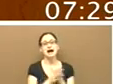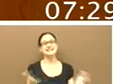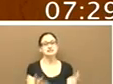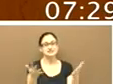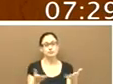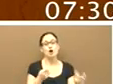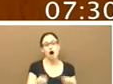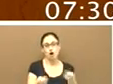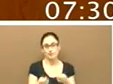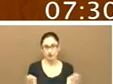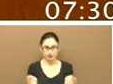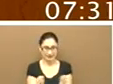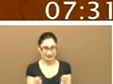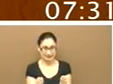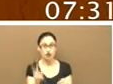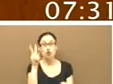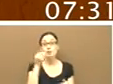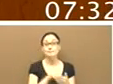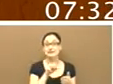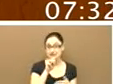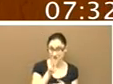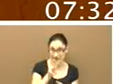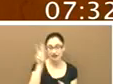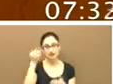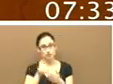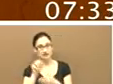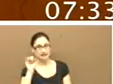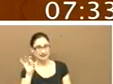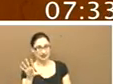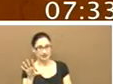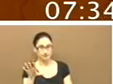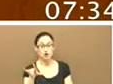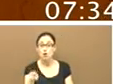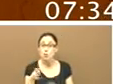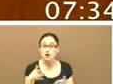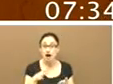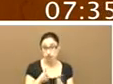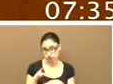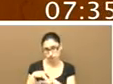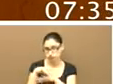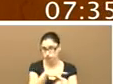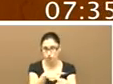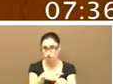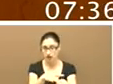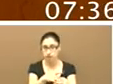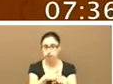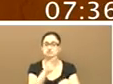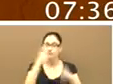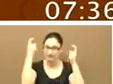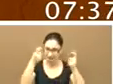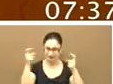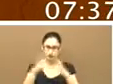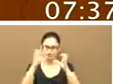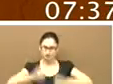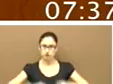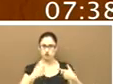comercio minorista 2013-2015 una hoja de ruta que se está intentando consensuar con el